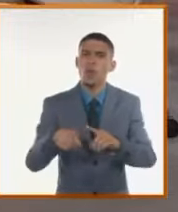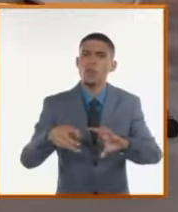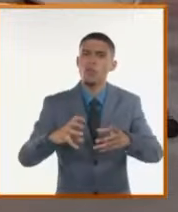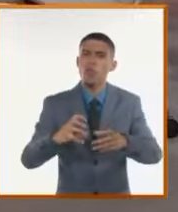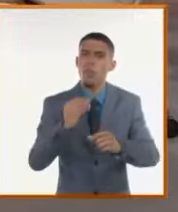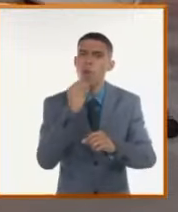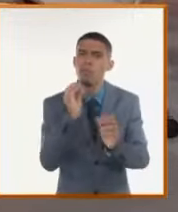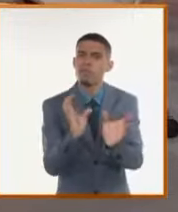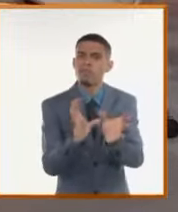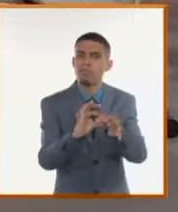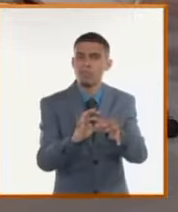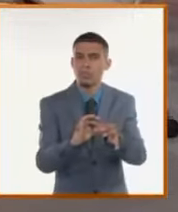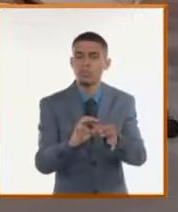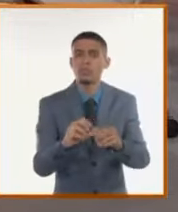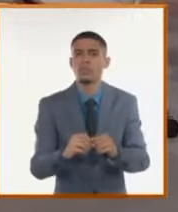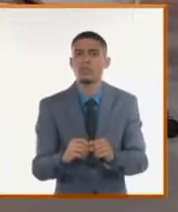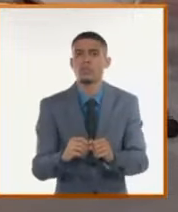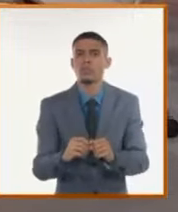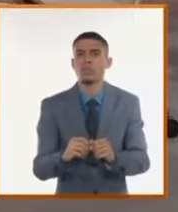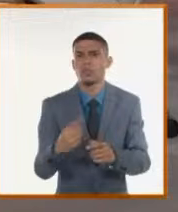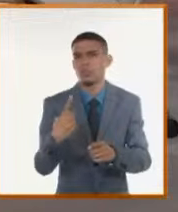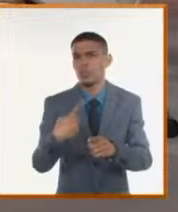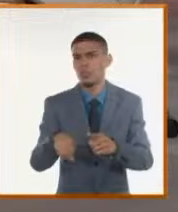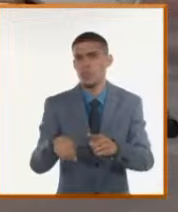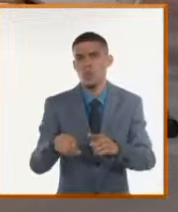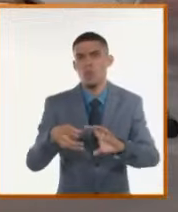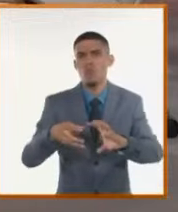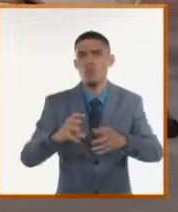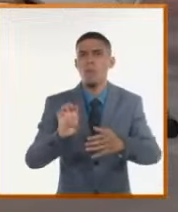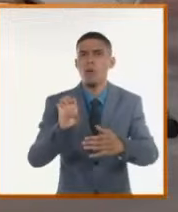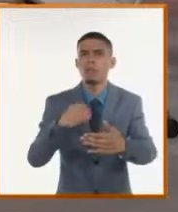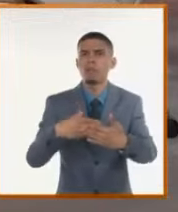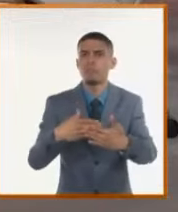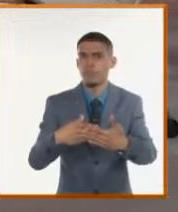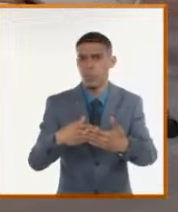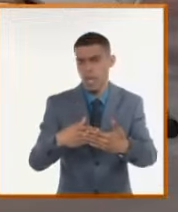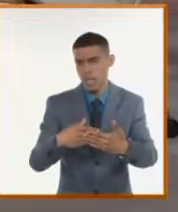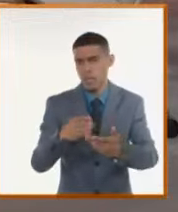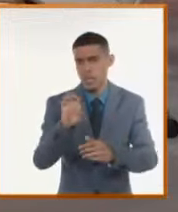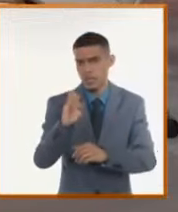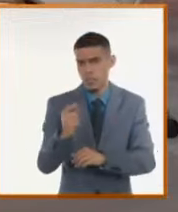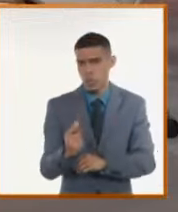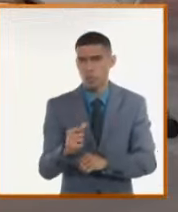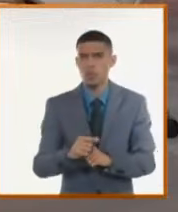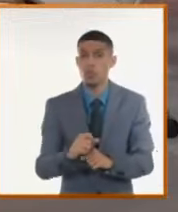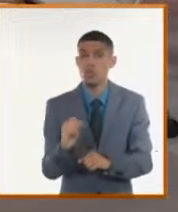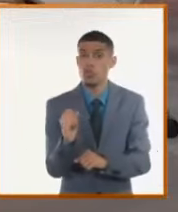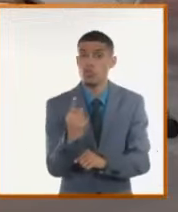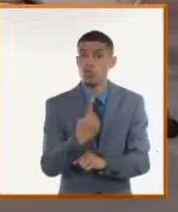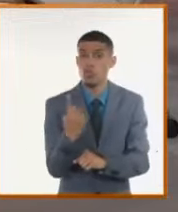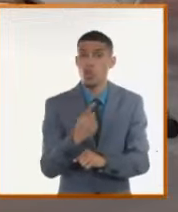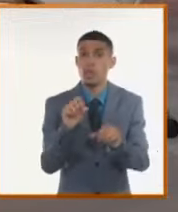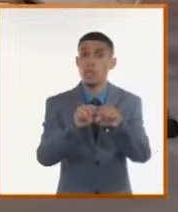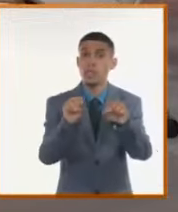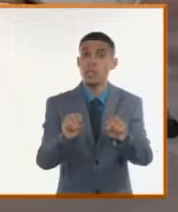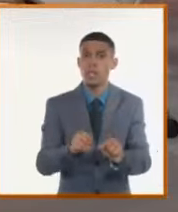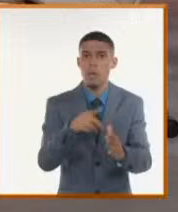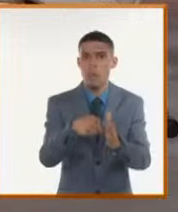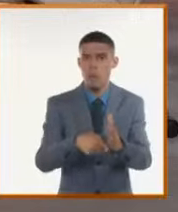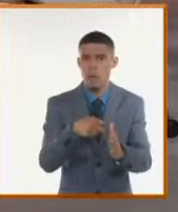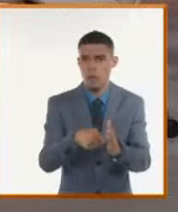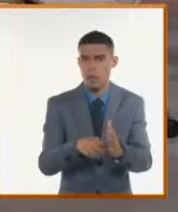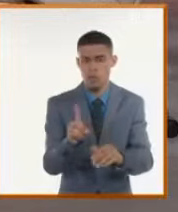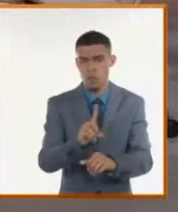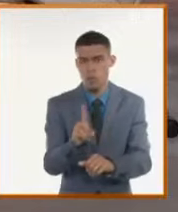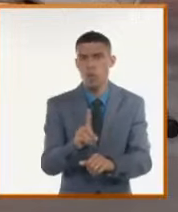encadenamiento con alguna forma de económica O sea que no solamente dependa de sistema ferroviario como tal sino